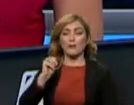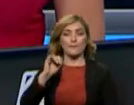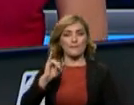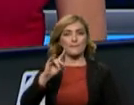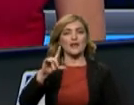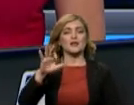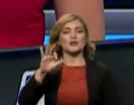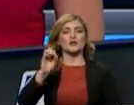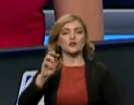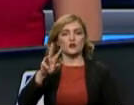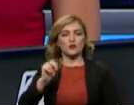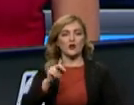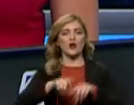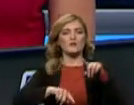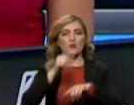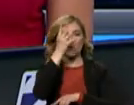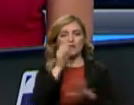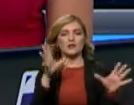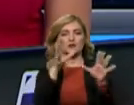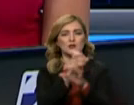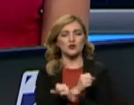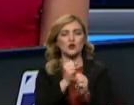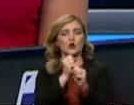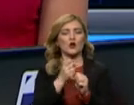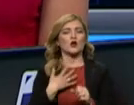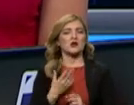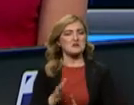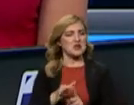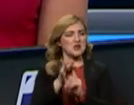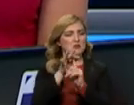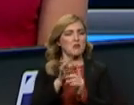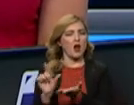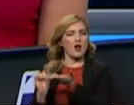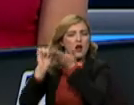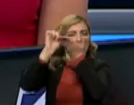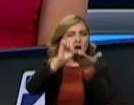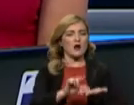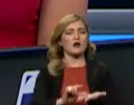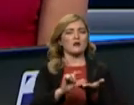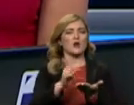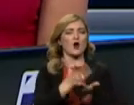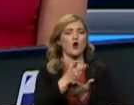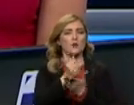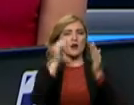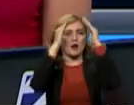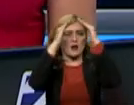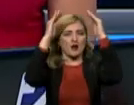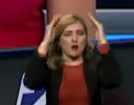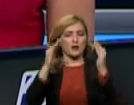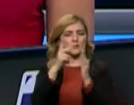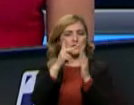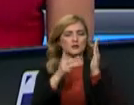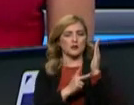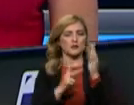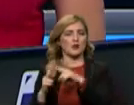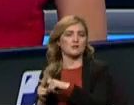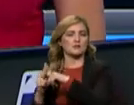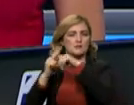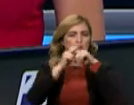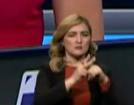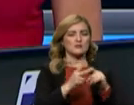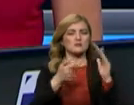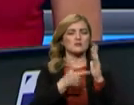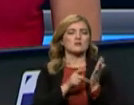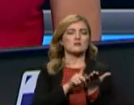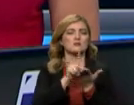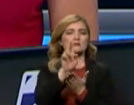Será exclusivo para que se generen créditos hipotecarios como parte del programa Casa para Todos. Los préstamos tendrán una tasa